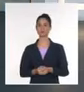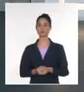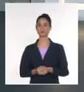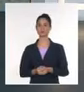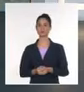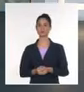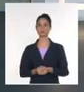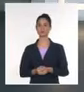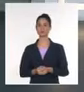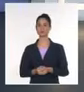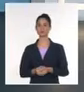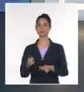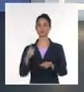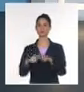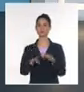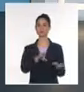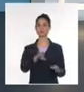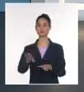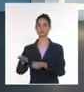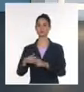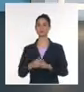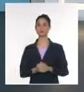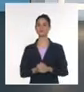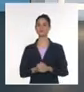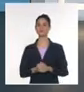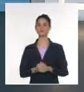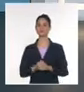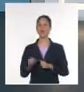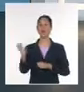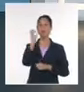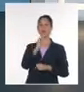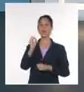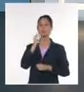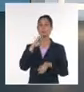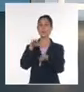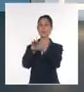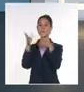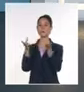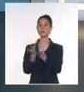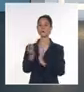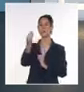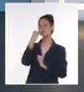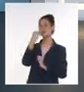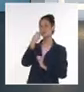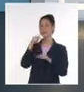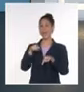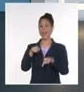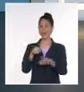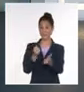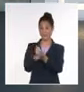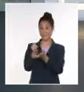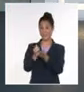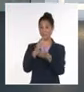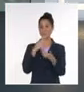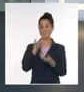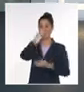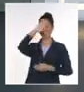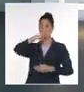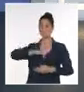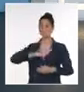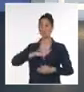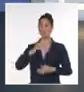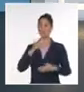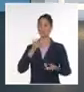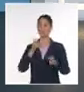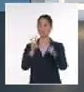La Organización de las Naciones Unidas para la Alimentación y la Agricultura, FAO, reconoció este miércoles la ejecución en Cuba de una nueva